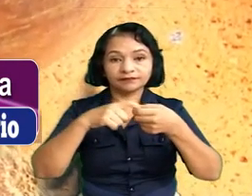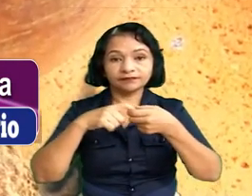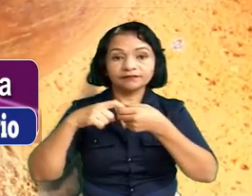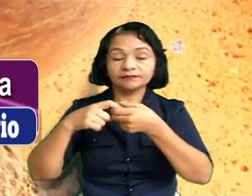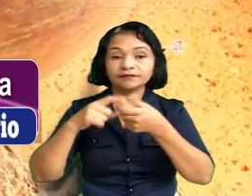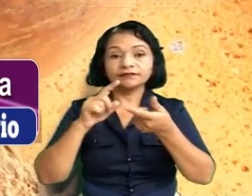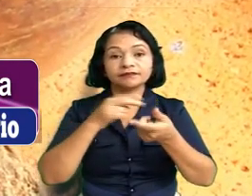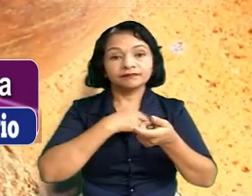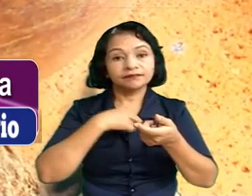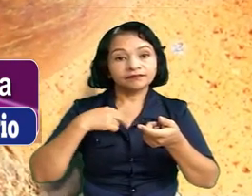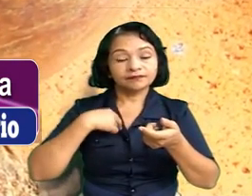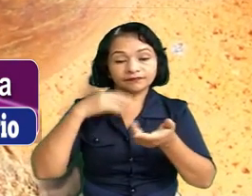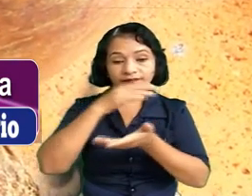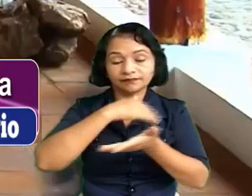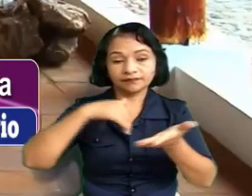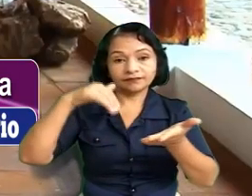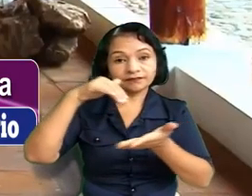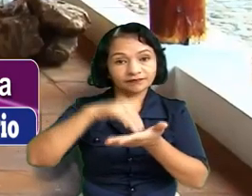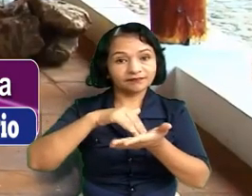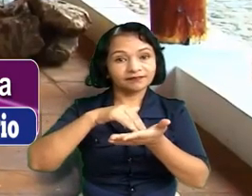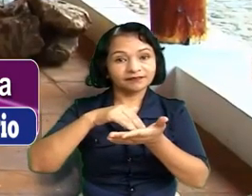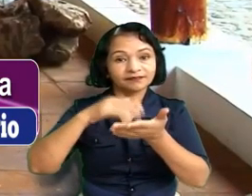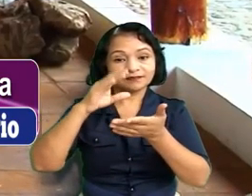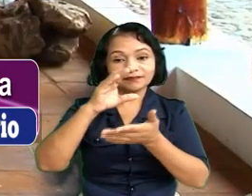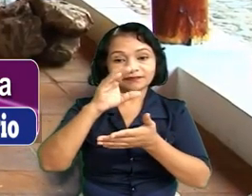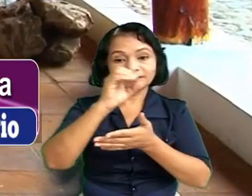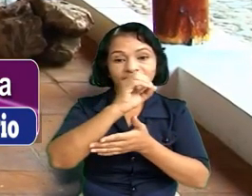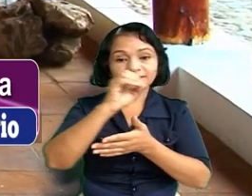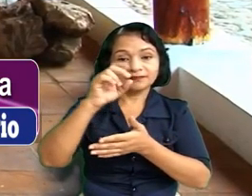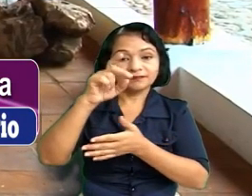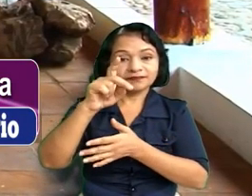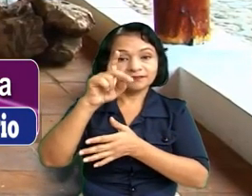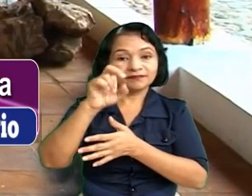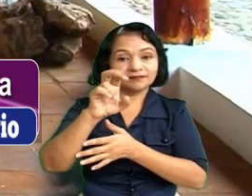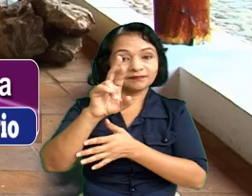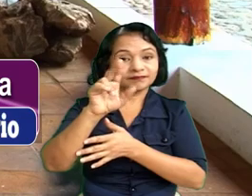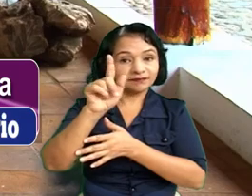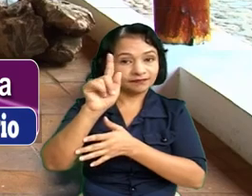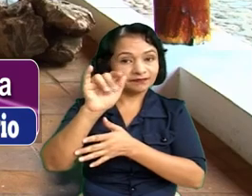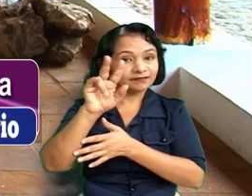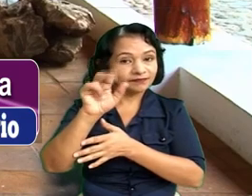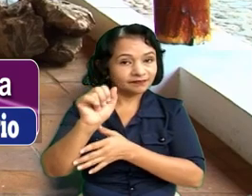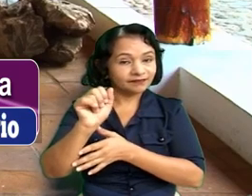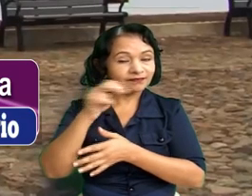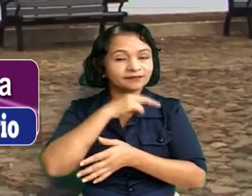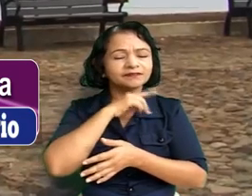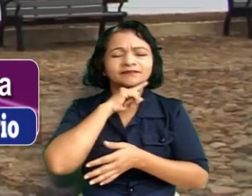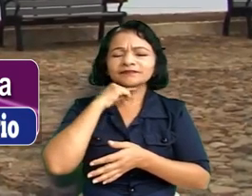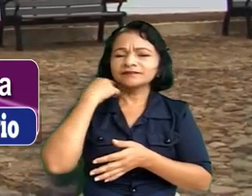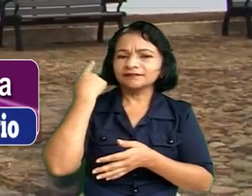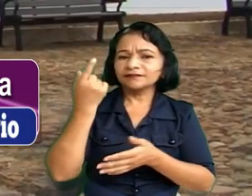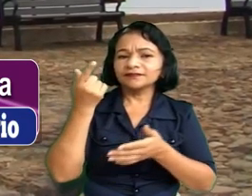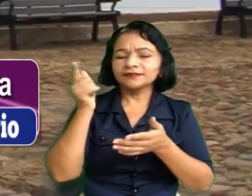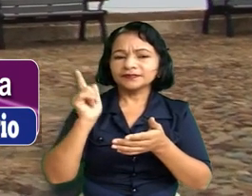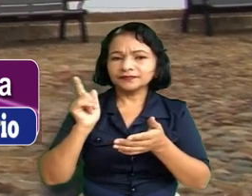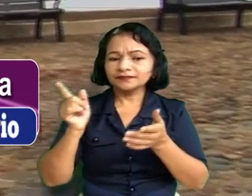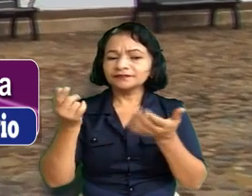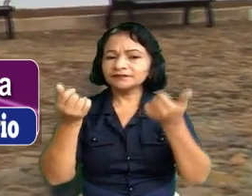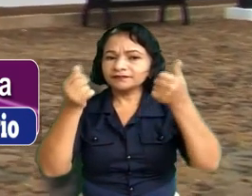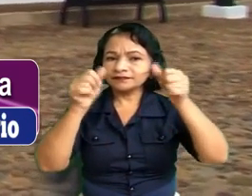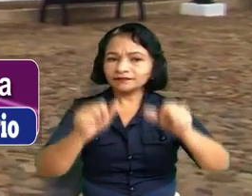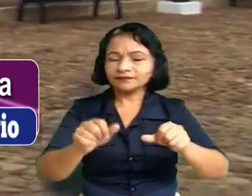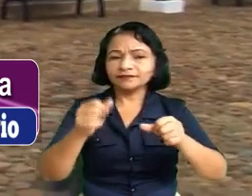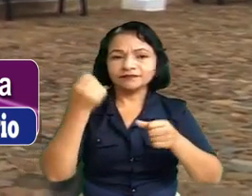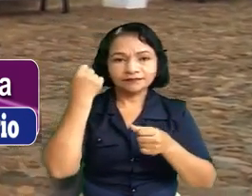se transformaría en la central de cooperativas del río Coco. Exacto. Legalmente constituida, y entender un poquito esa visión,